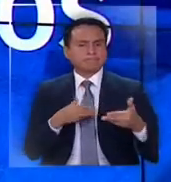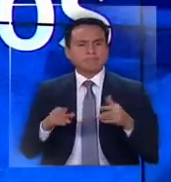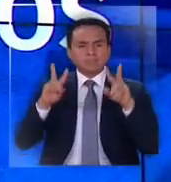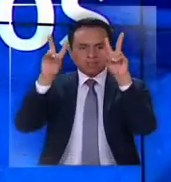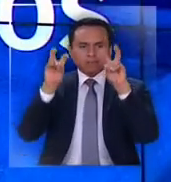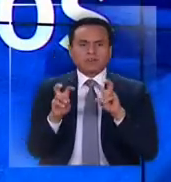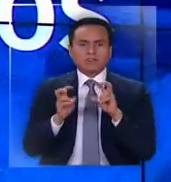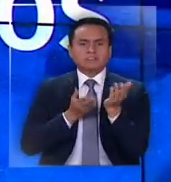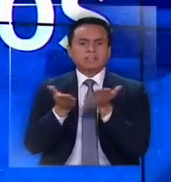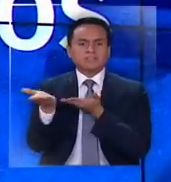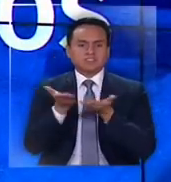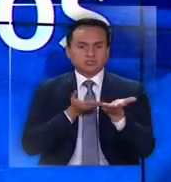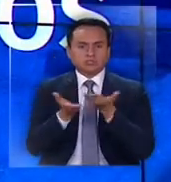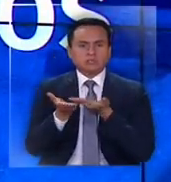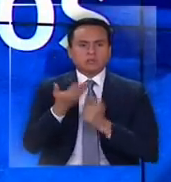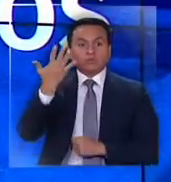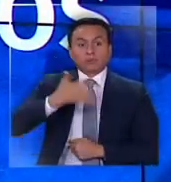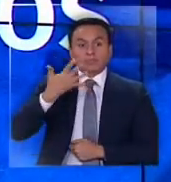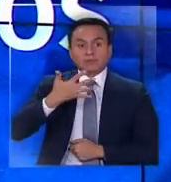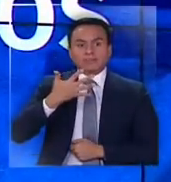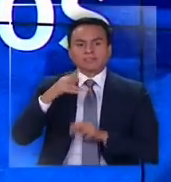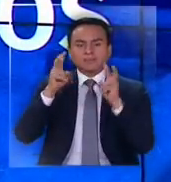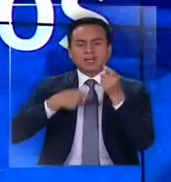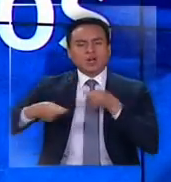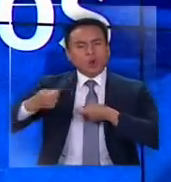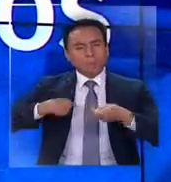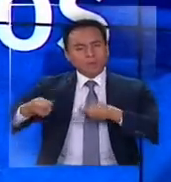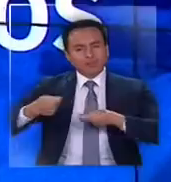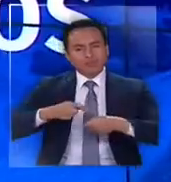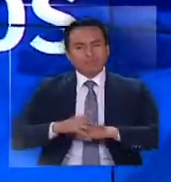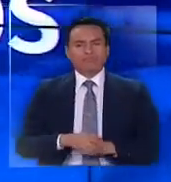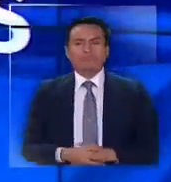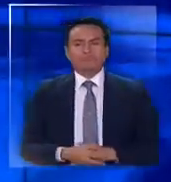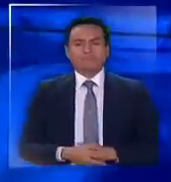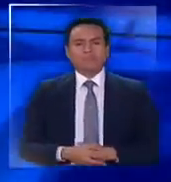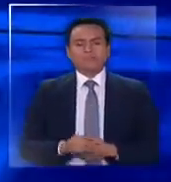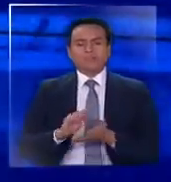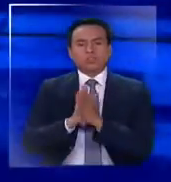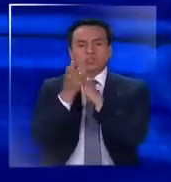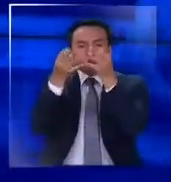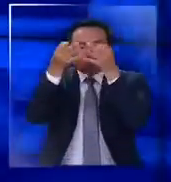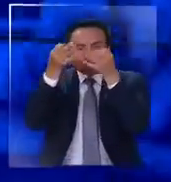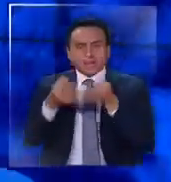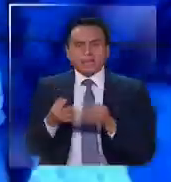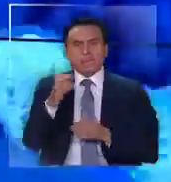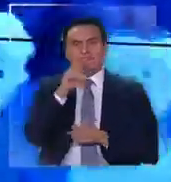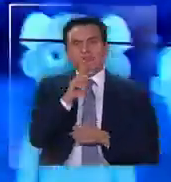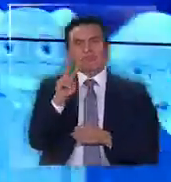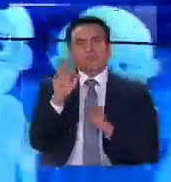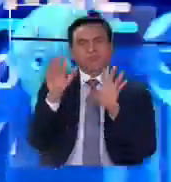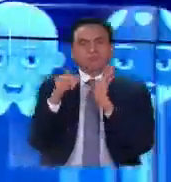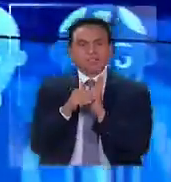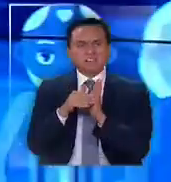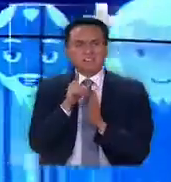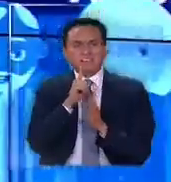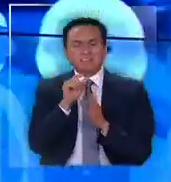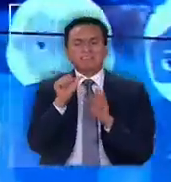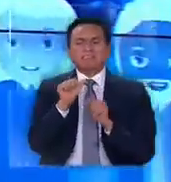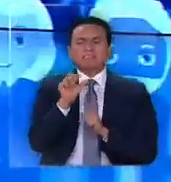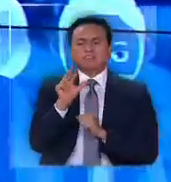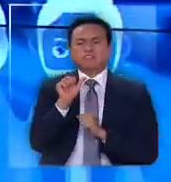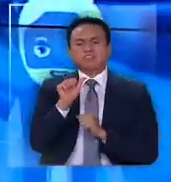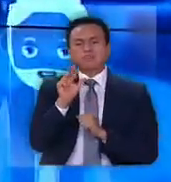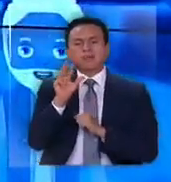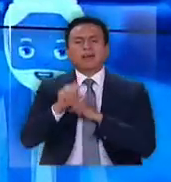rubro servicios, fundamentalmente en el comercio. Del total, 229.000 tienen entre 65